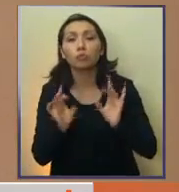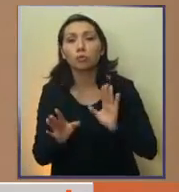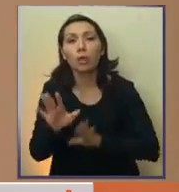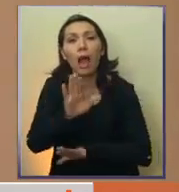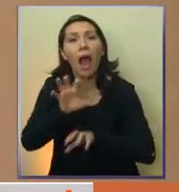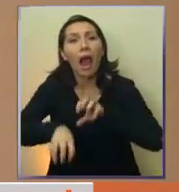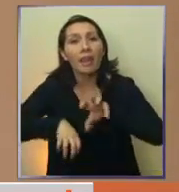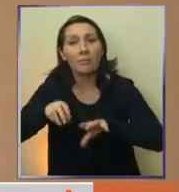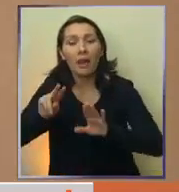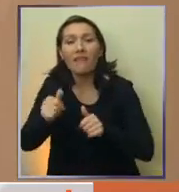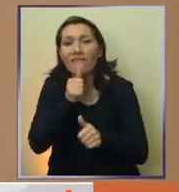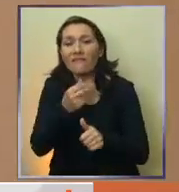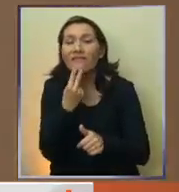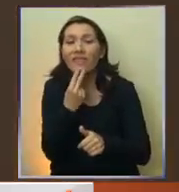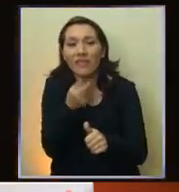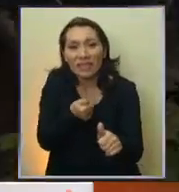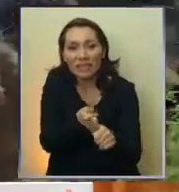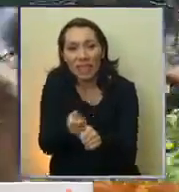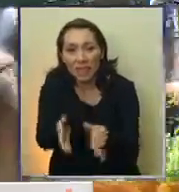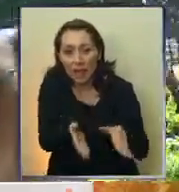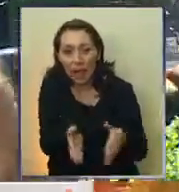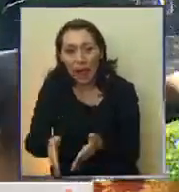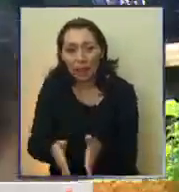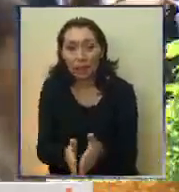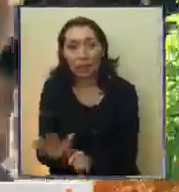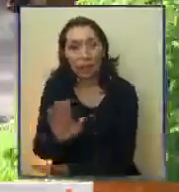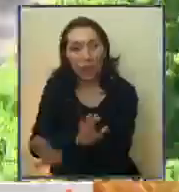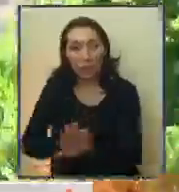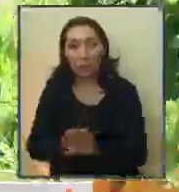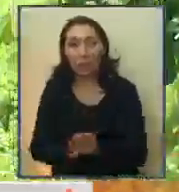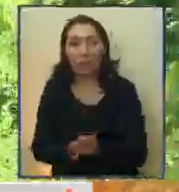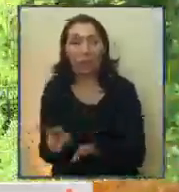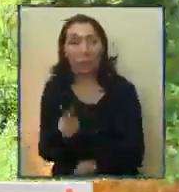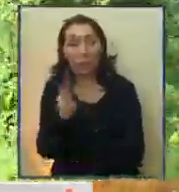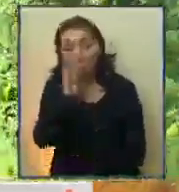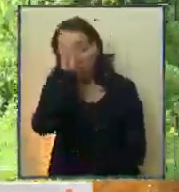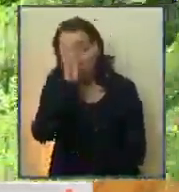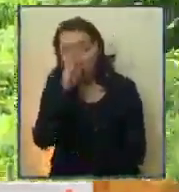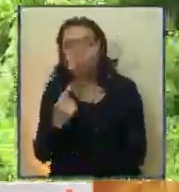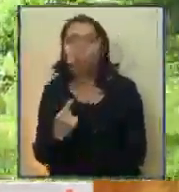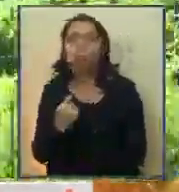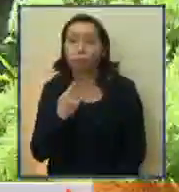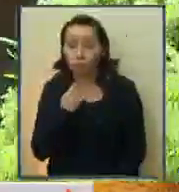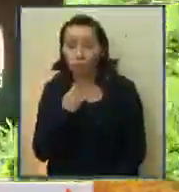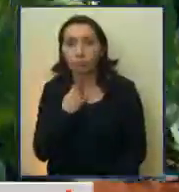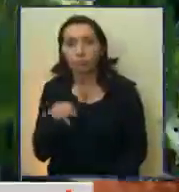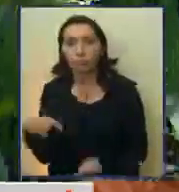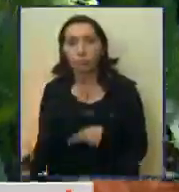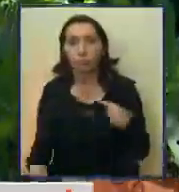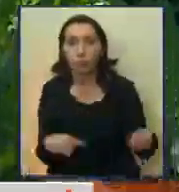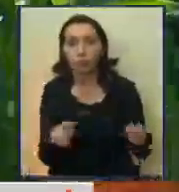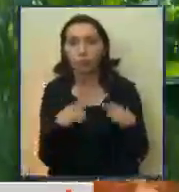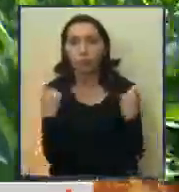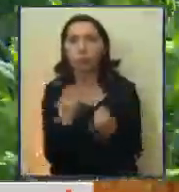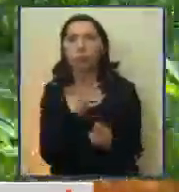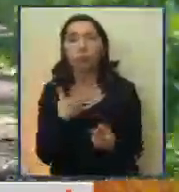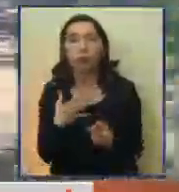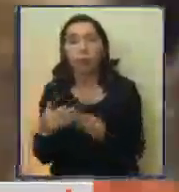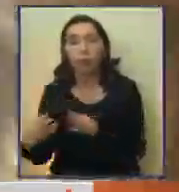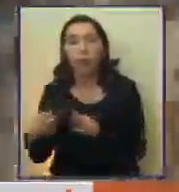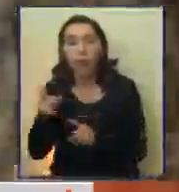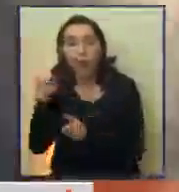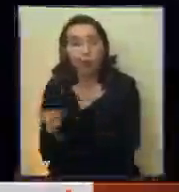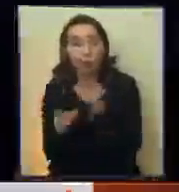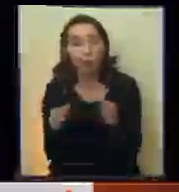habitan las cercanías del sendero kim y que hará sin saberlo afectaría en el ecosistema del lugar debido a la interacción de las